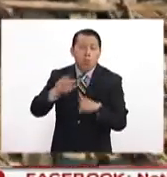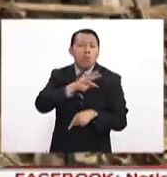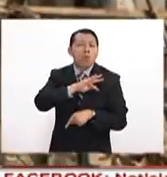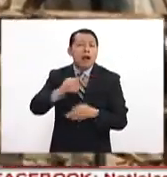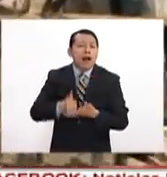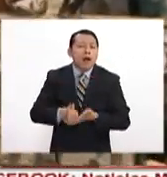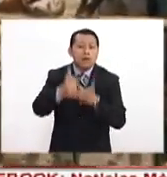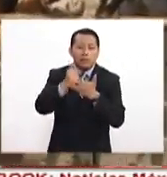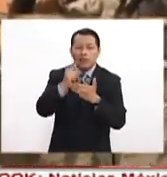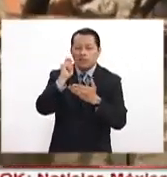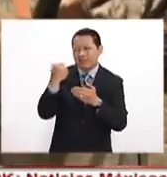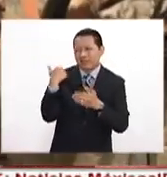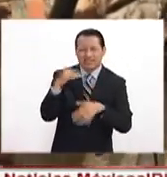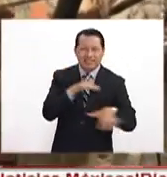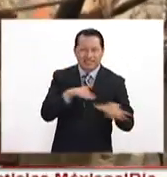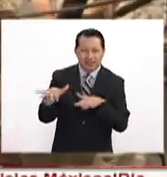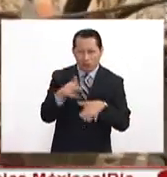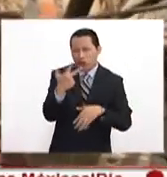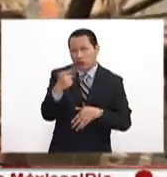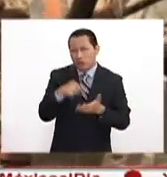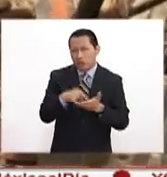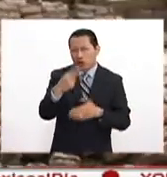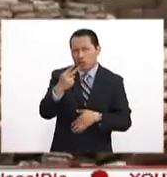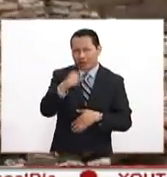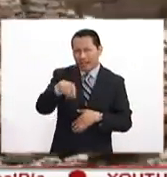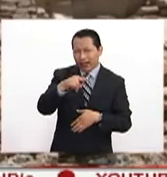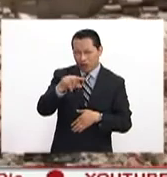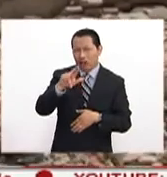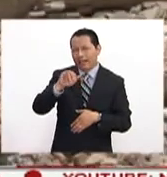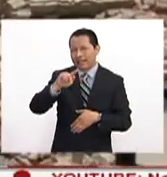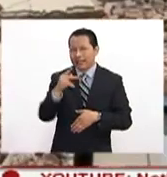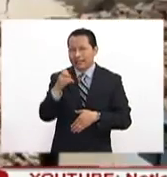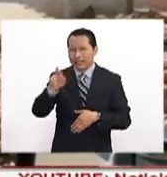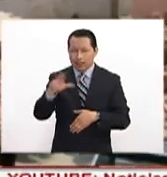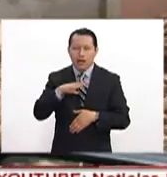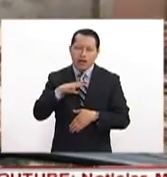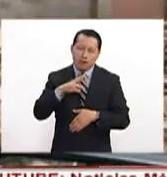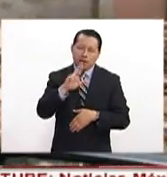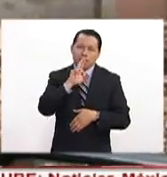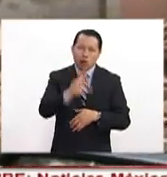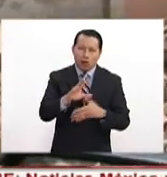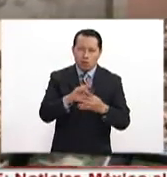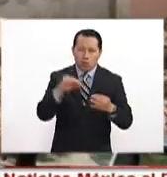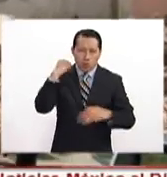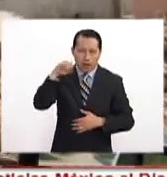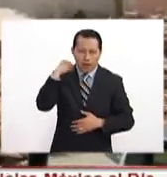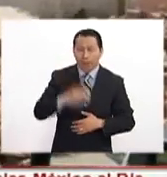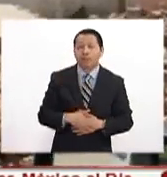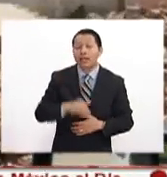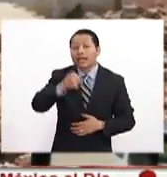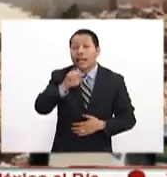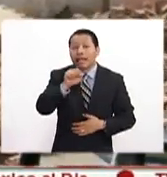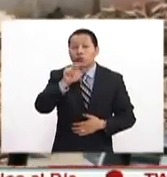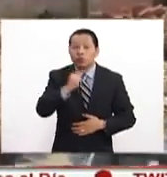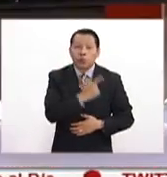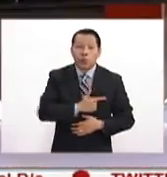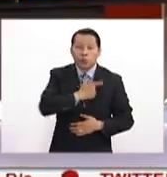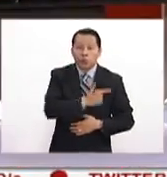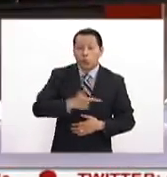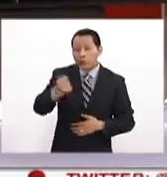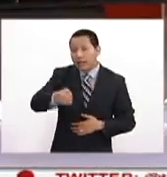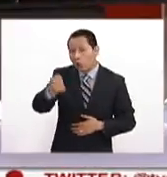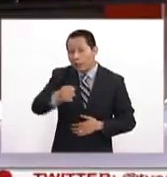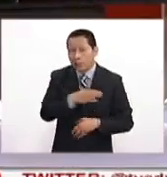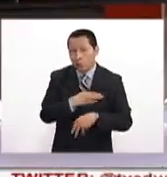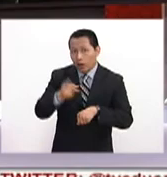por el pasado sismo de 8.2 grados en escala de Richter. Es mi reporte desde Oaxaca. Jesús, gusto en saludarte, muy buenos días. Me